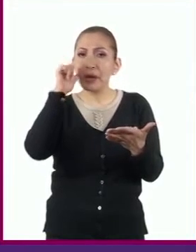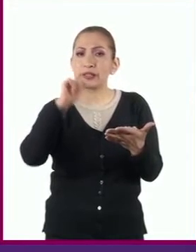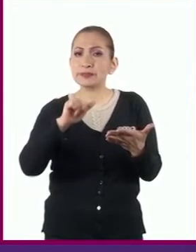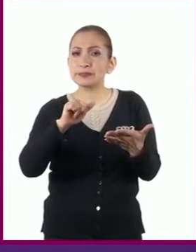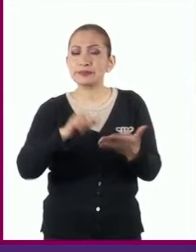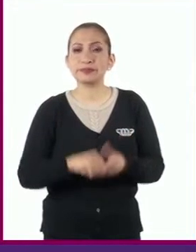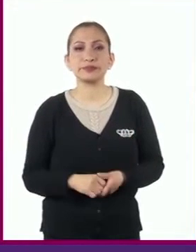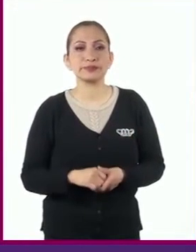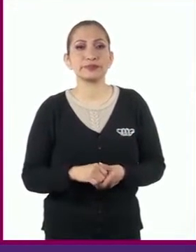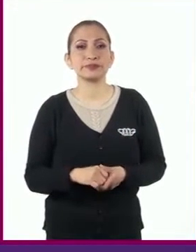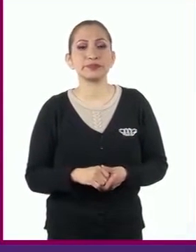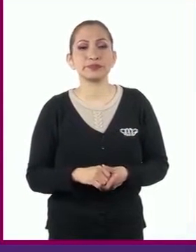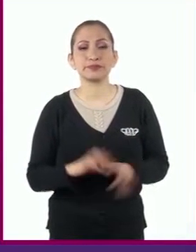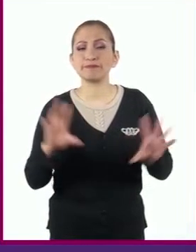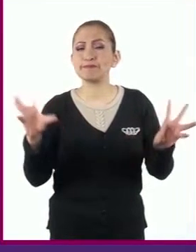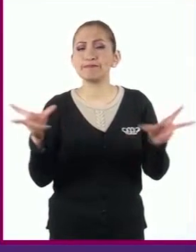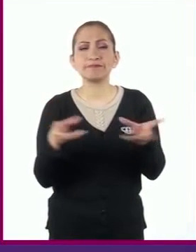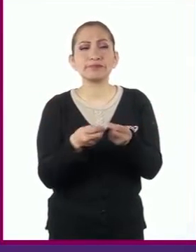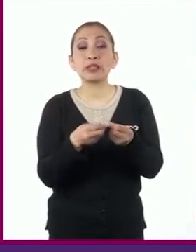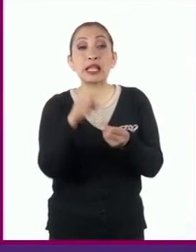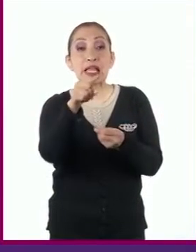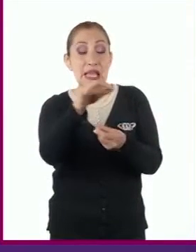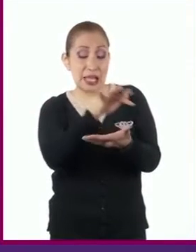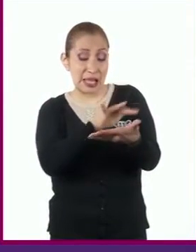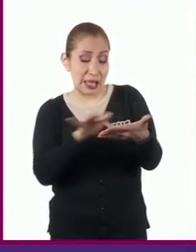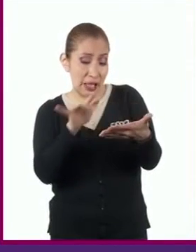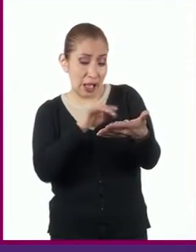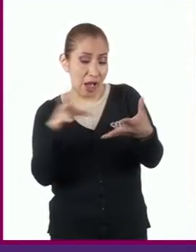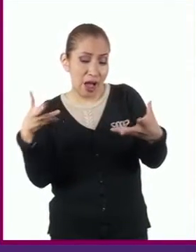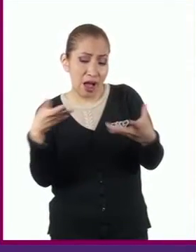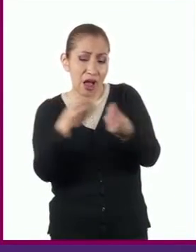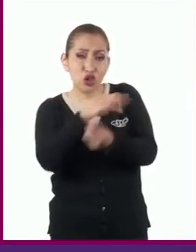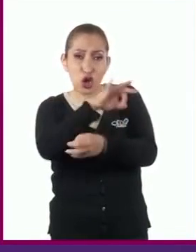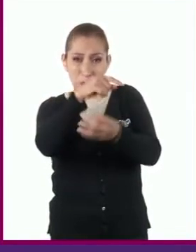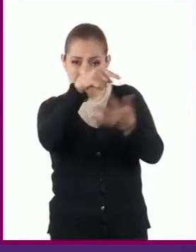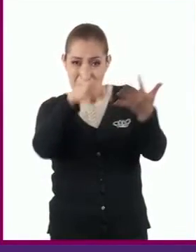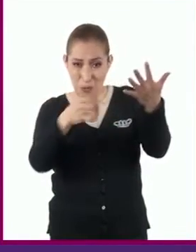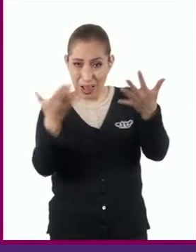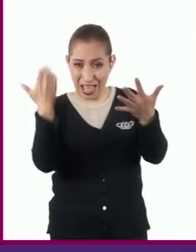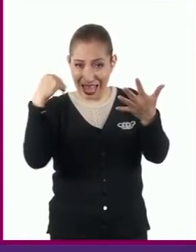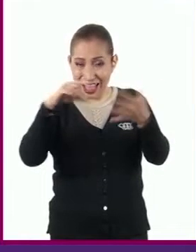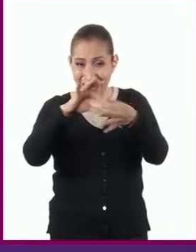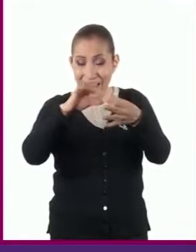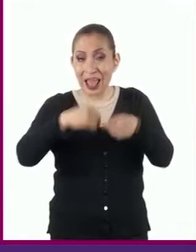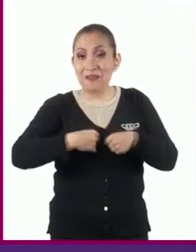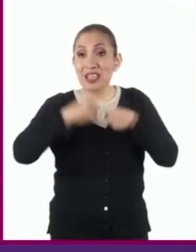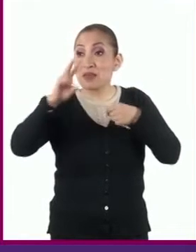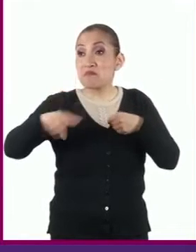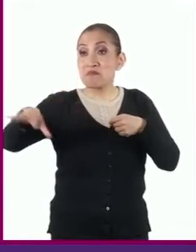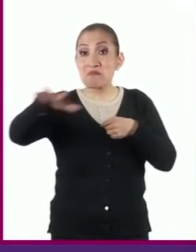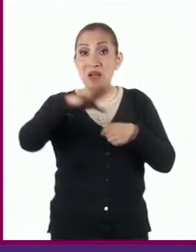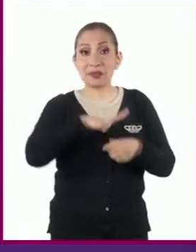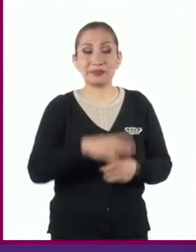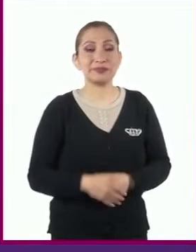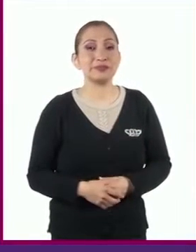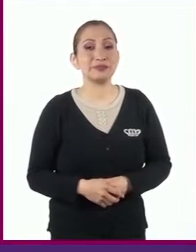mañana. En resumen, en la literatura se conjugan todos estos elementos de nuestra vida real.